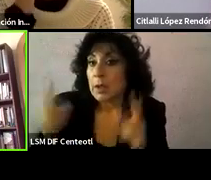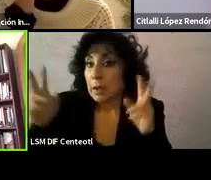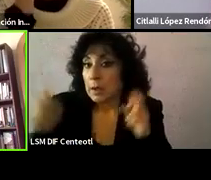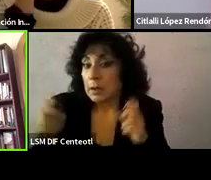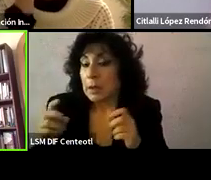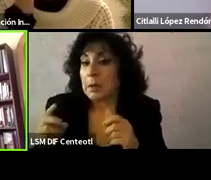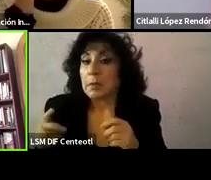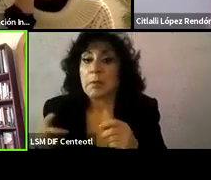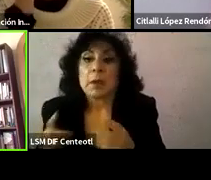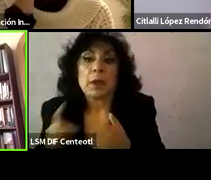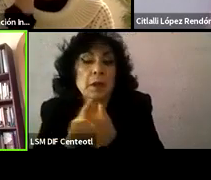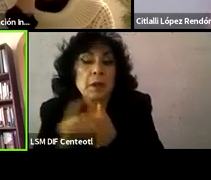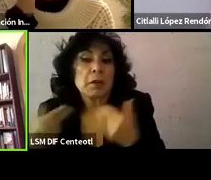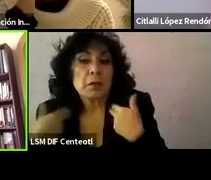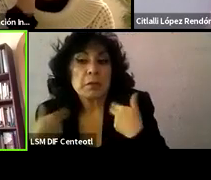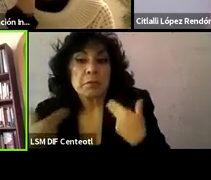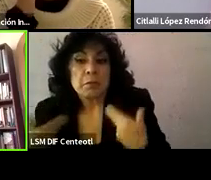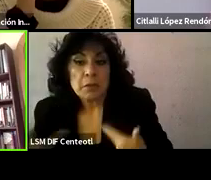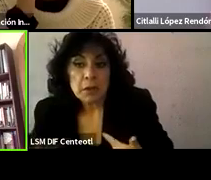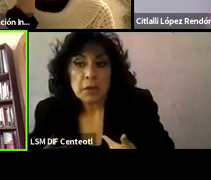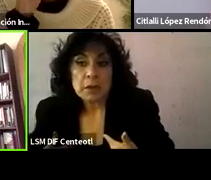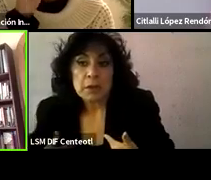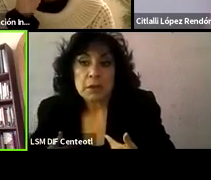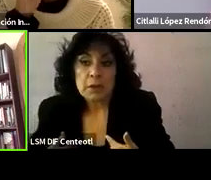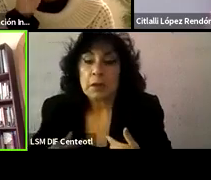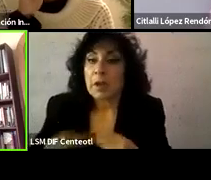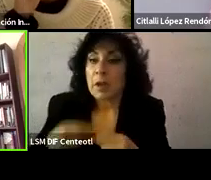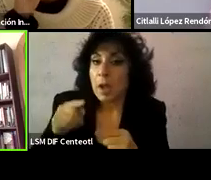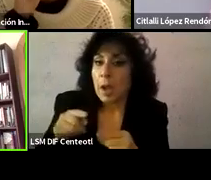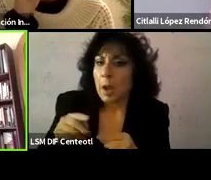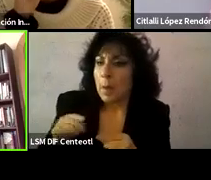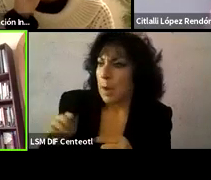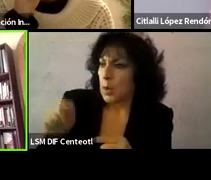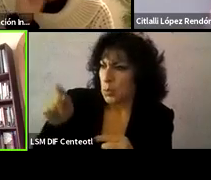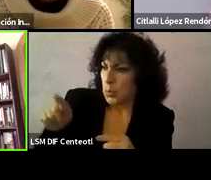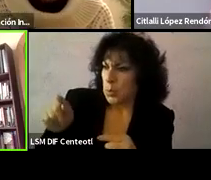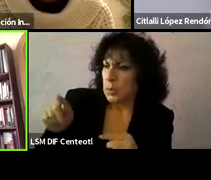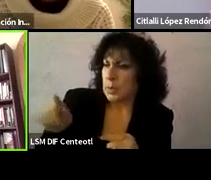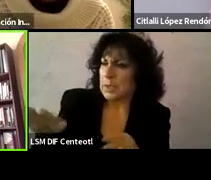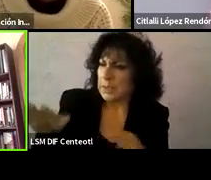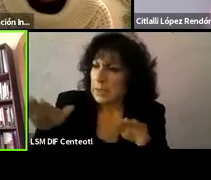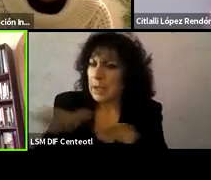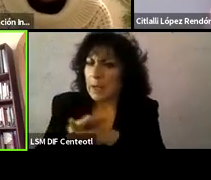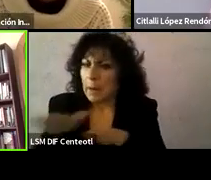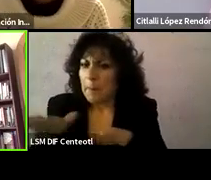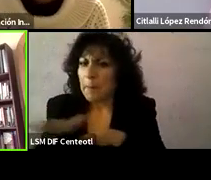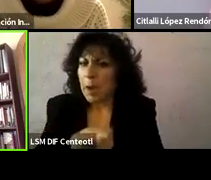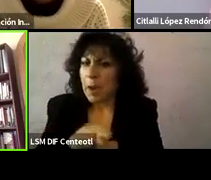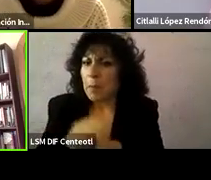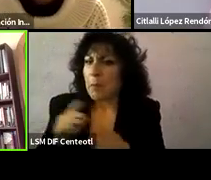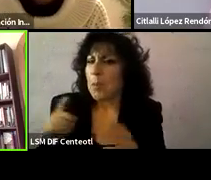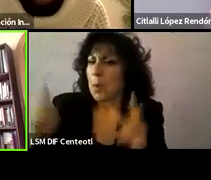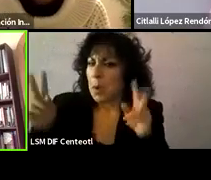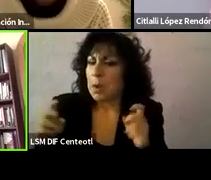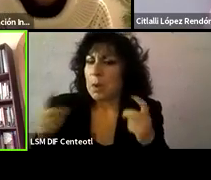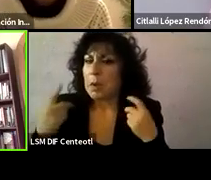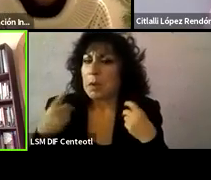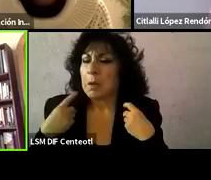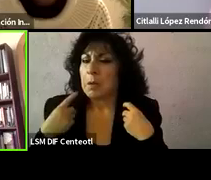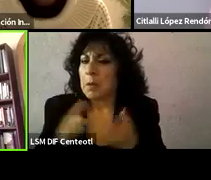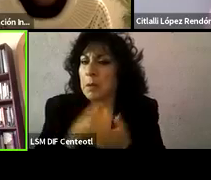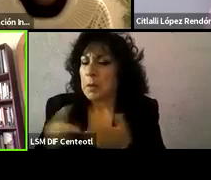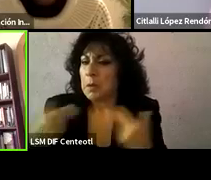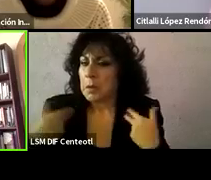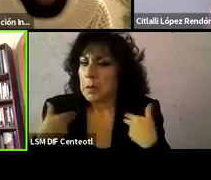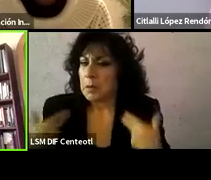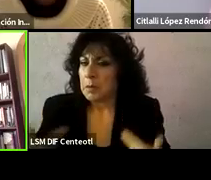tus derechos humanos porque los derechos humanos nos dan erisipela. O sea, bueno, yo decía, ¿qué es esto, no? O sea, no hay una cuestión de